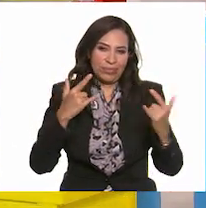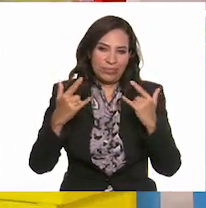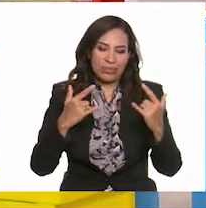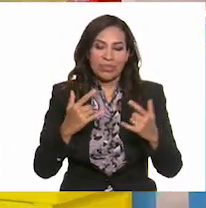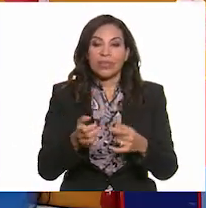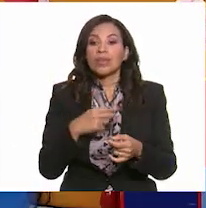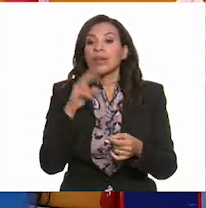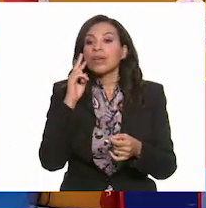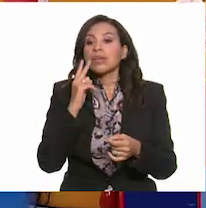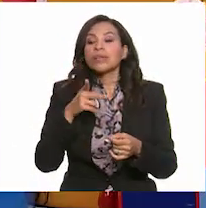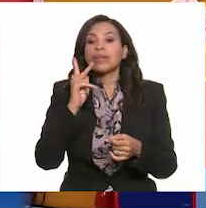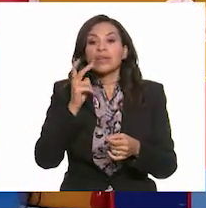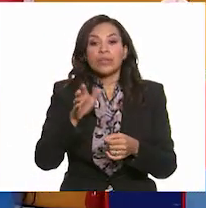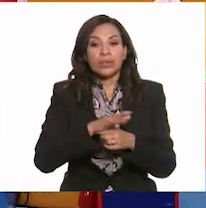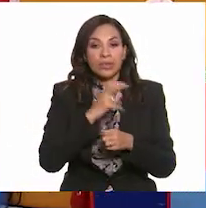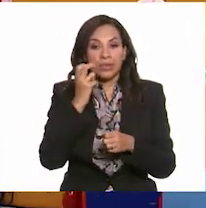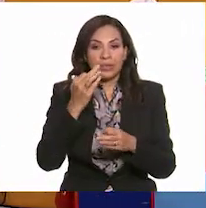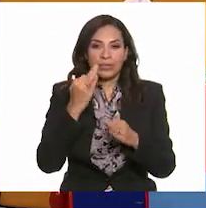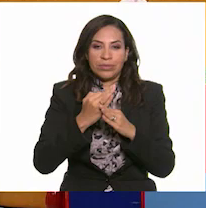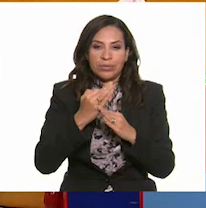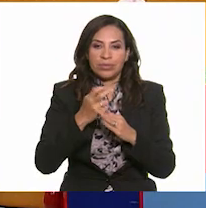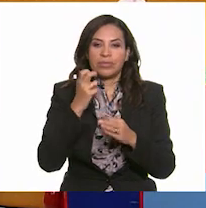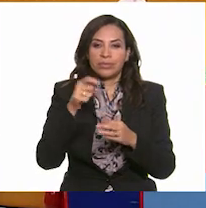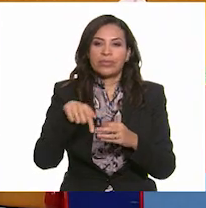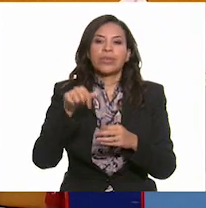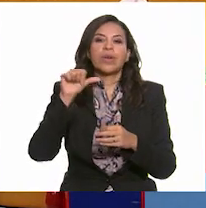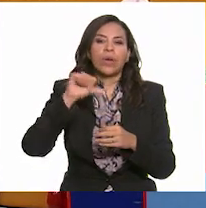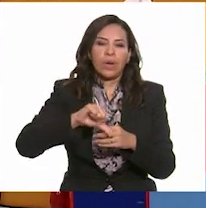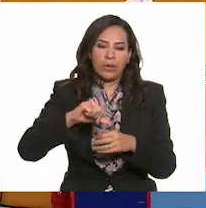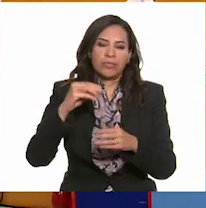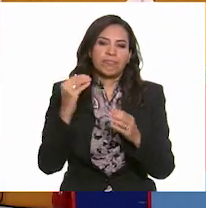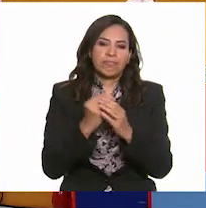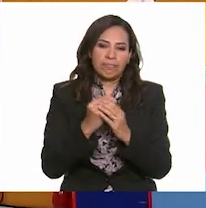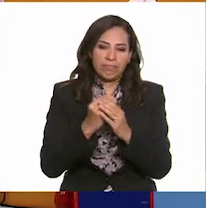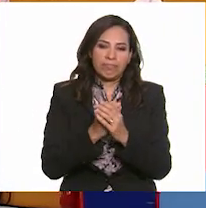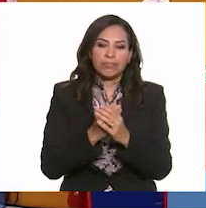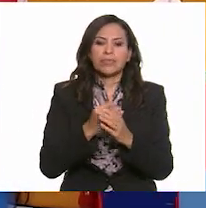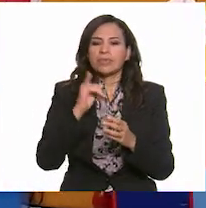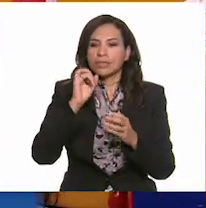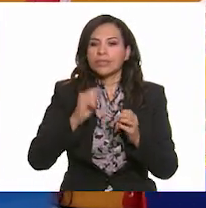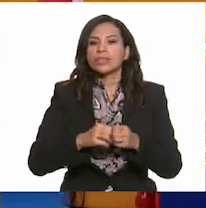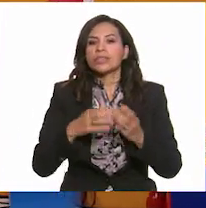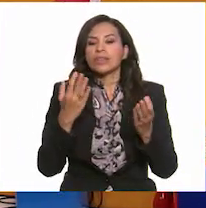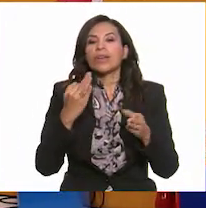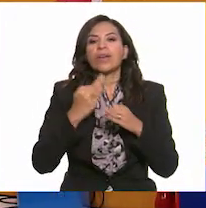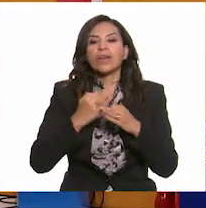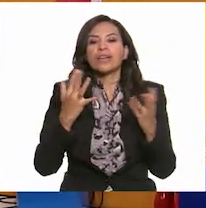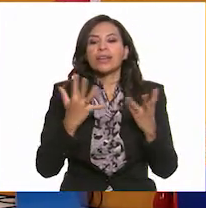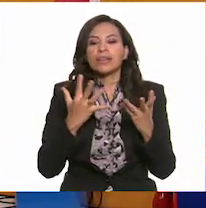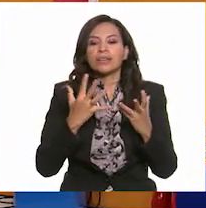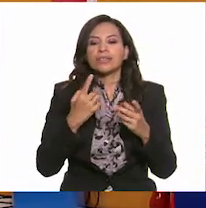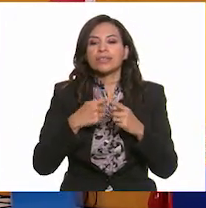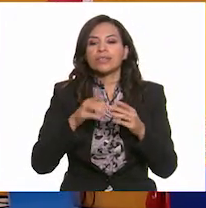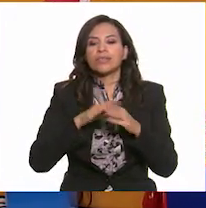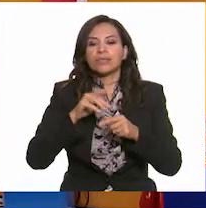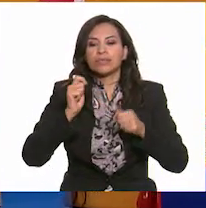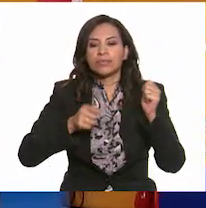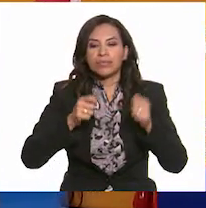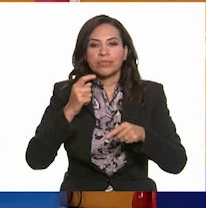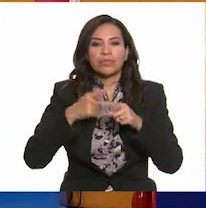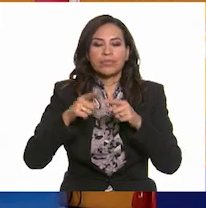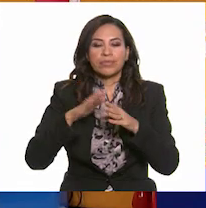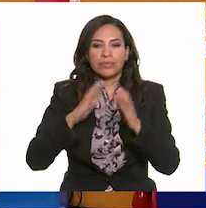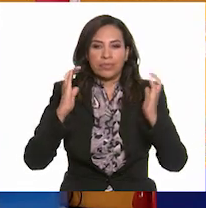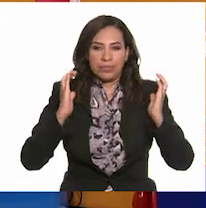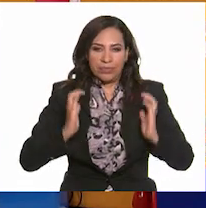Oye, es lo que veo, pero justo eso es de lo que se trata nuestra clase. ¿En serio? Claro, vamos a hacer percusiones usando